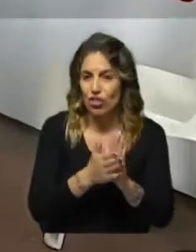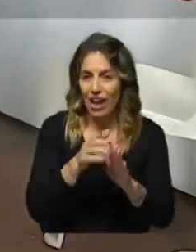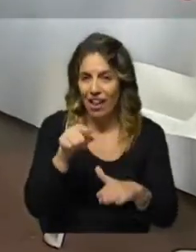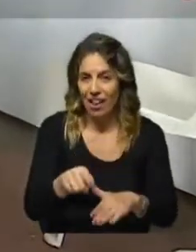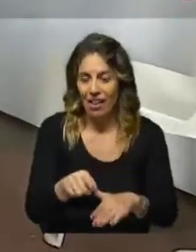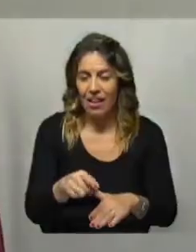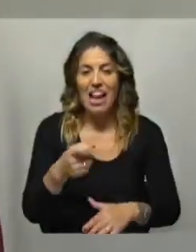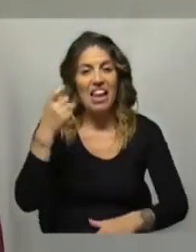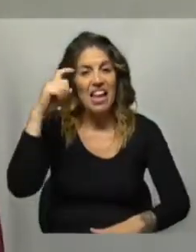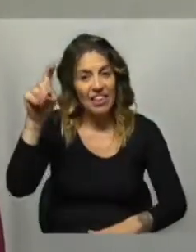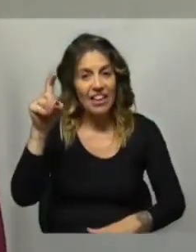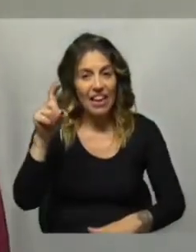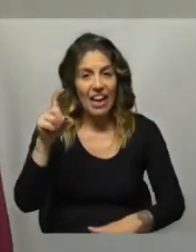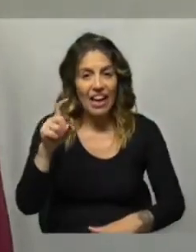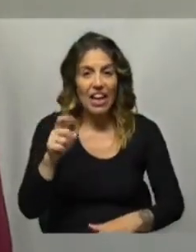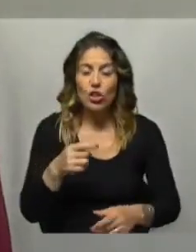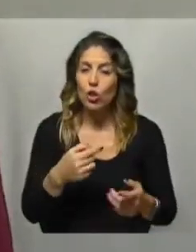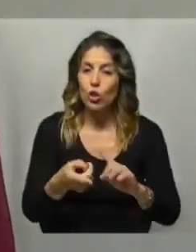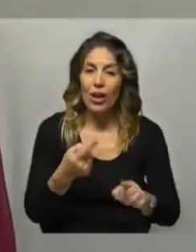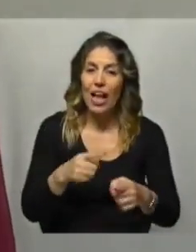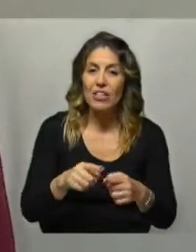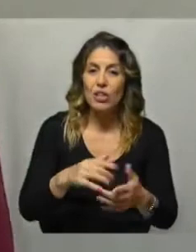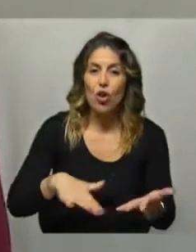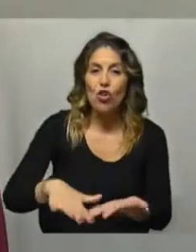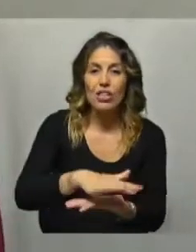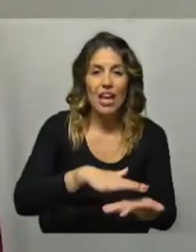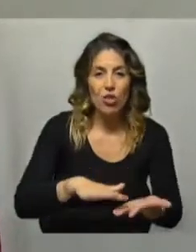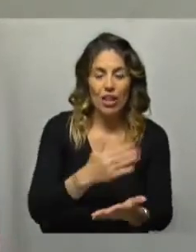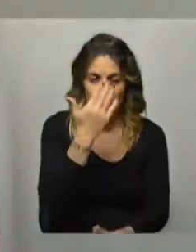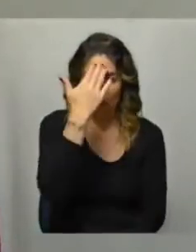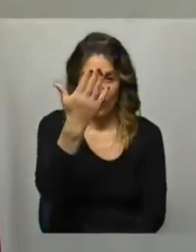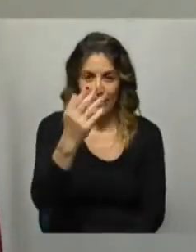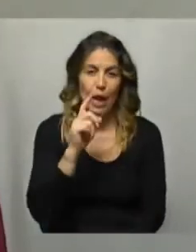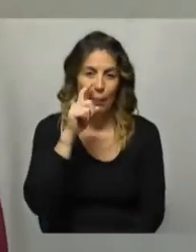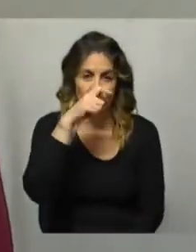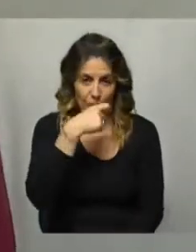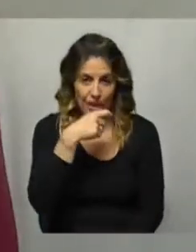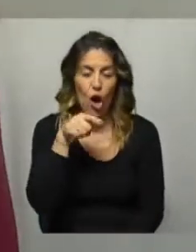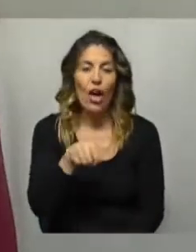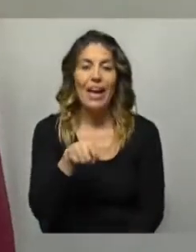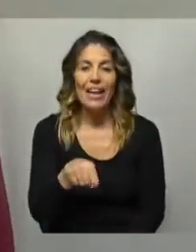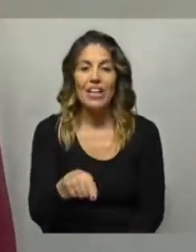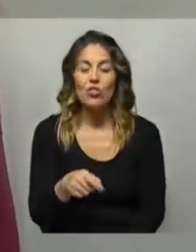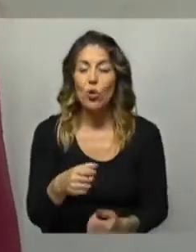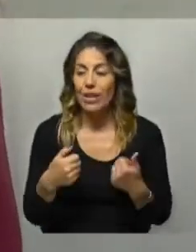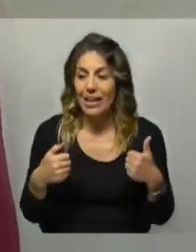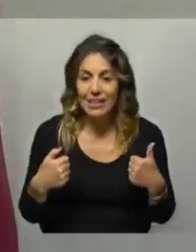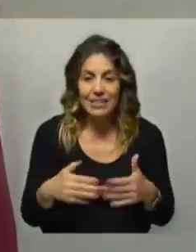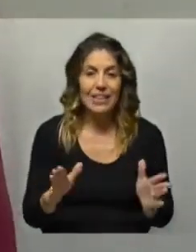tenemos la idea de que abarque todas las coordinadoras del Frente Amplio de Montevideo. Y eso fue una iniciativa nuestra, pero que lo